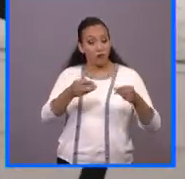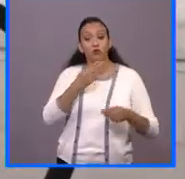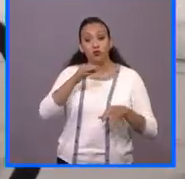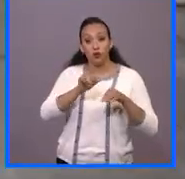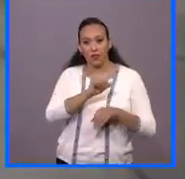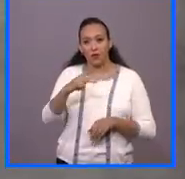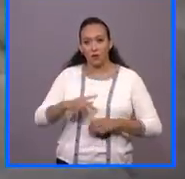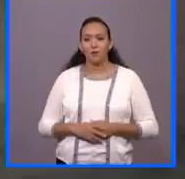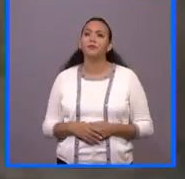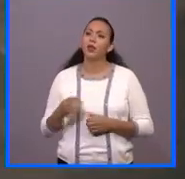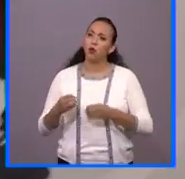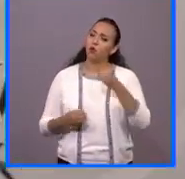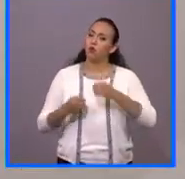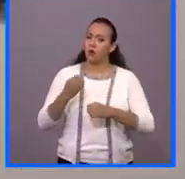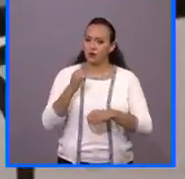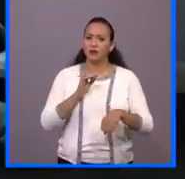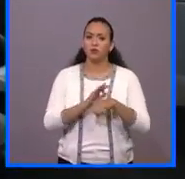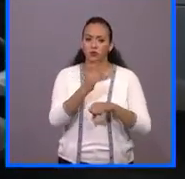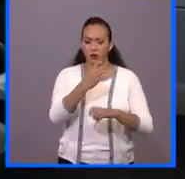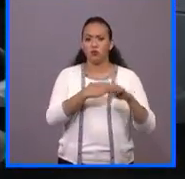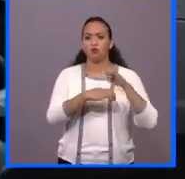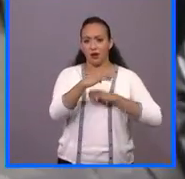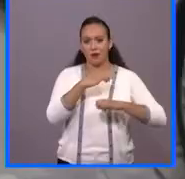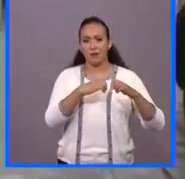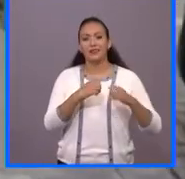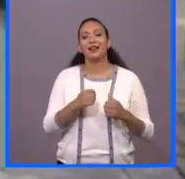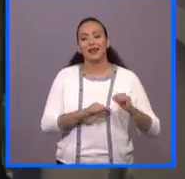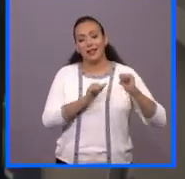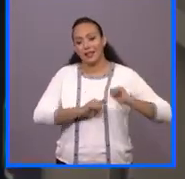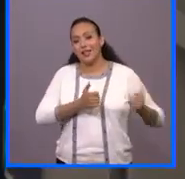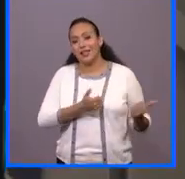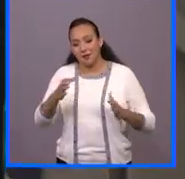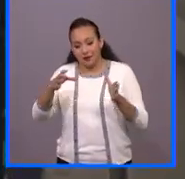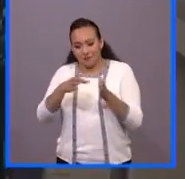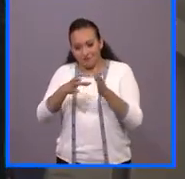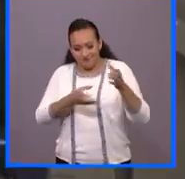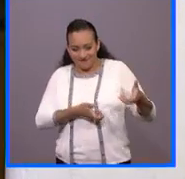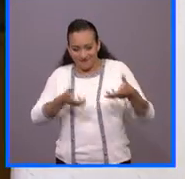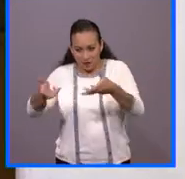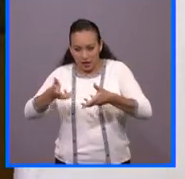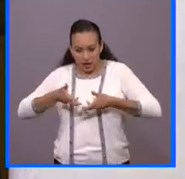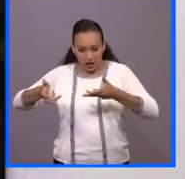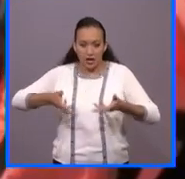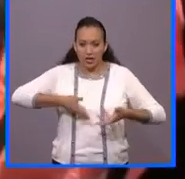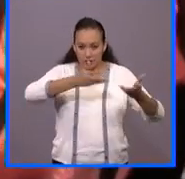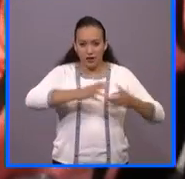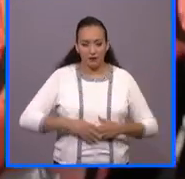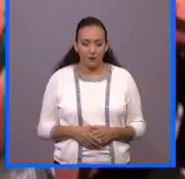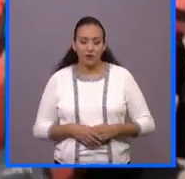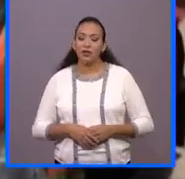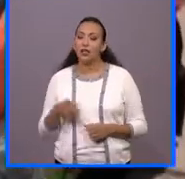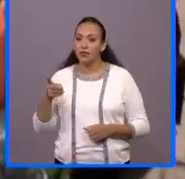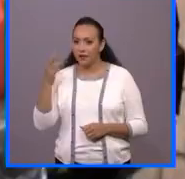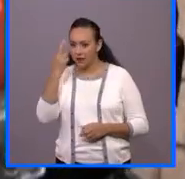confirmó la sentencia del juez de distrito que amparó a una empresa justamente de paquetería en contra de dicha disposición, decisión que fue